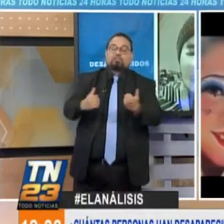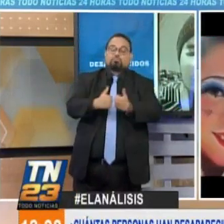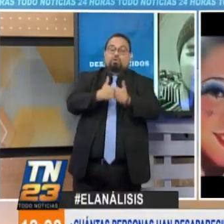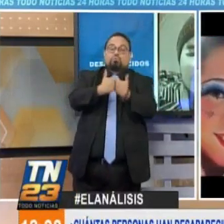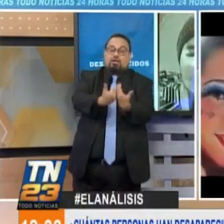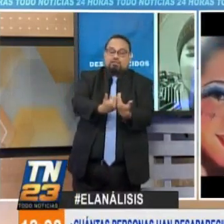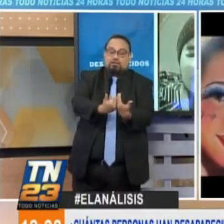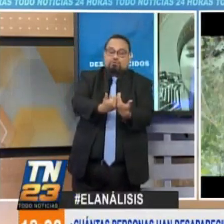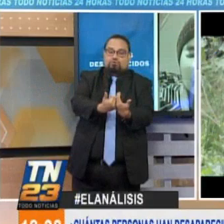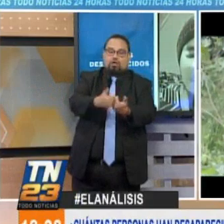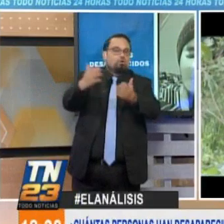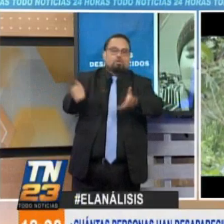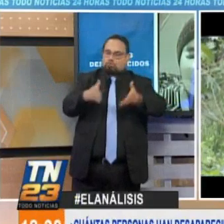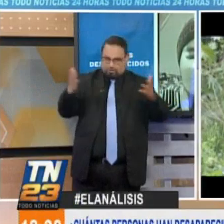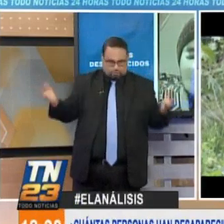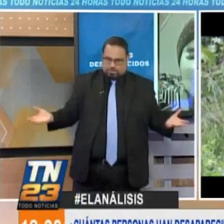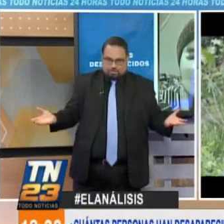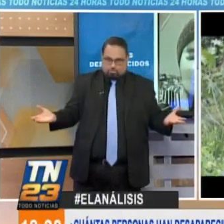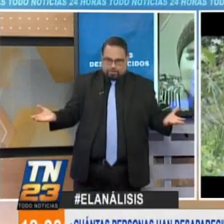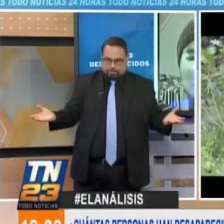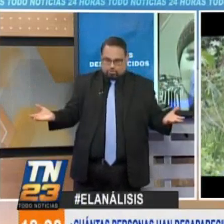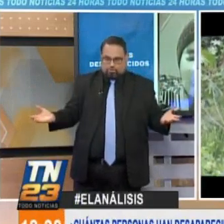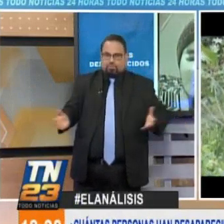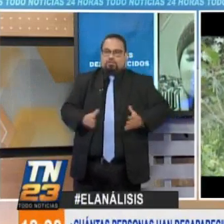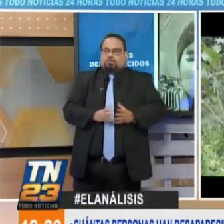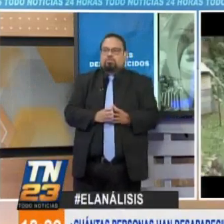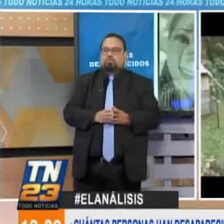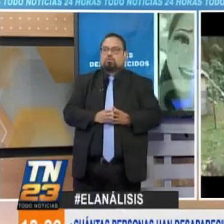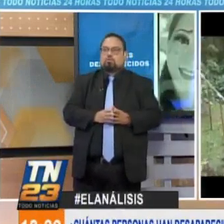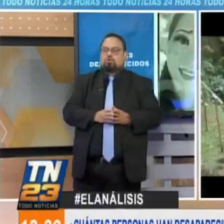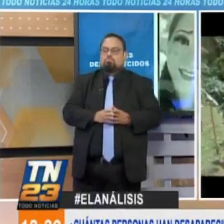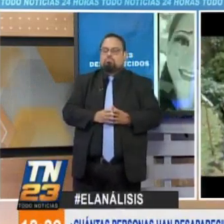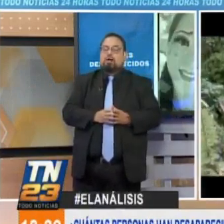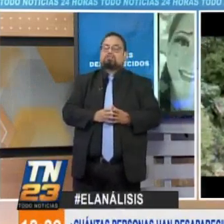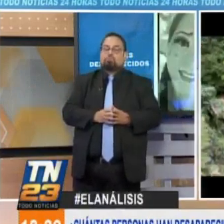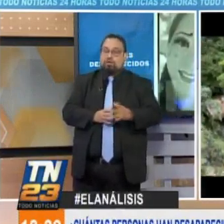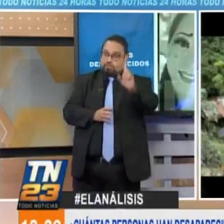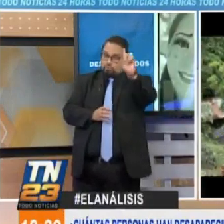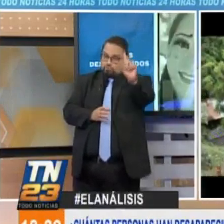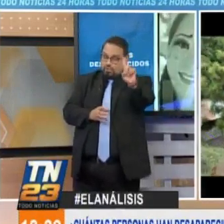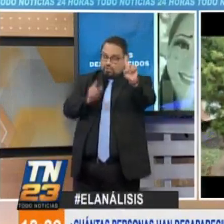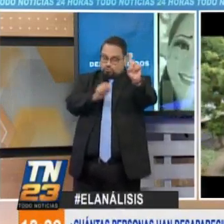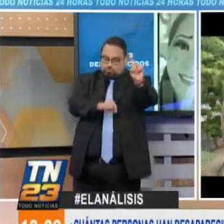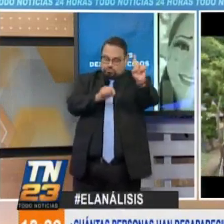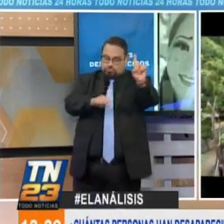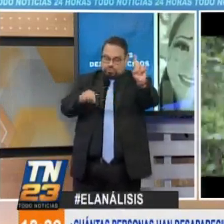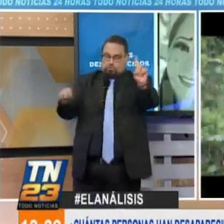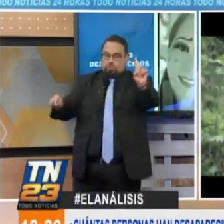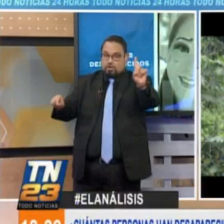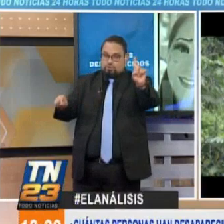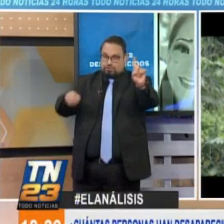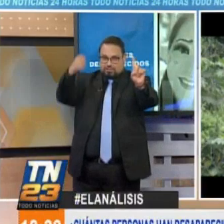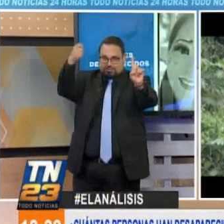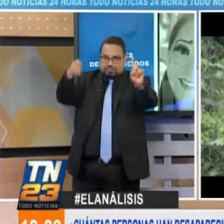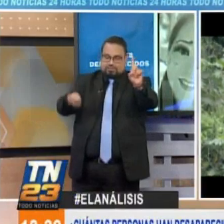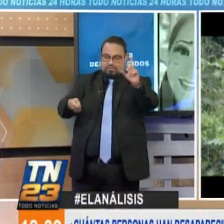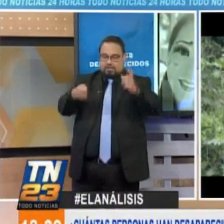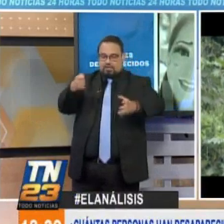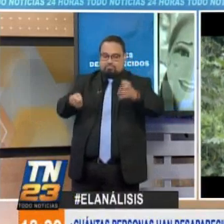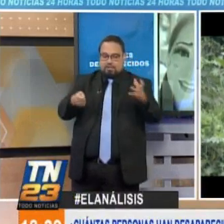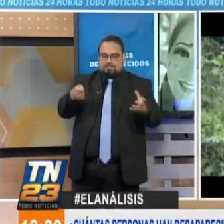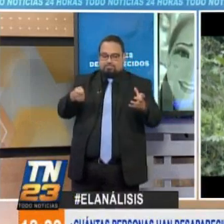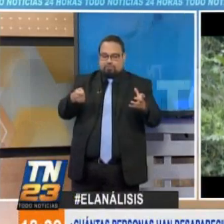desaparecidas, porque nunca las han encontrado, son personas ya muertas, obviamente. 42 mil personas. Más de 42 mil en los últimos 18 años, que es la